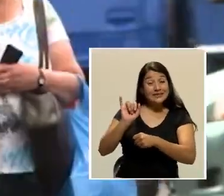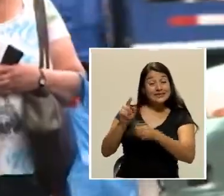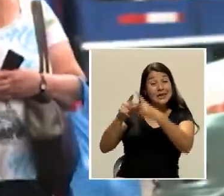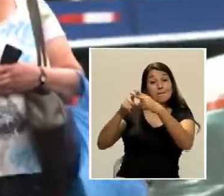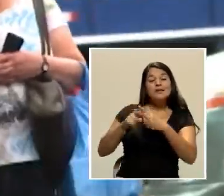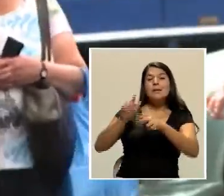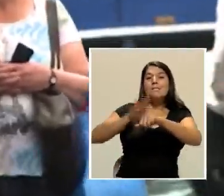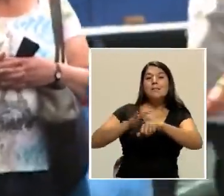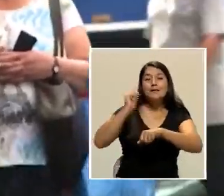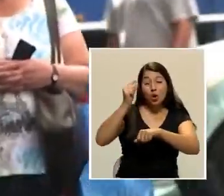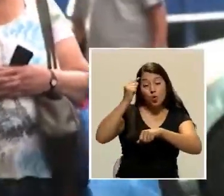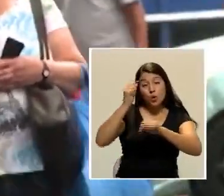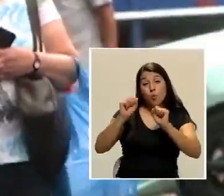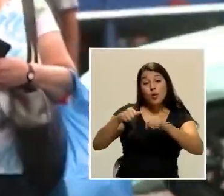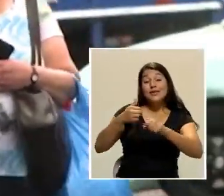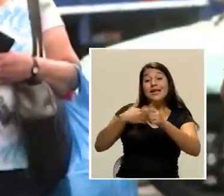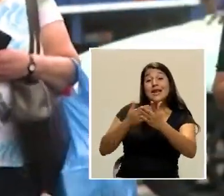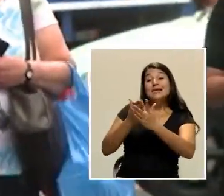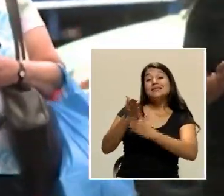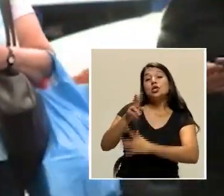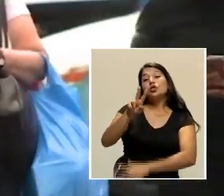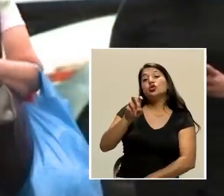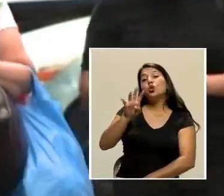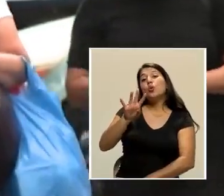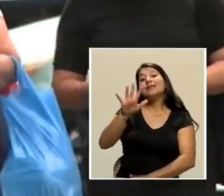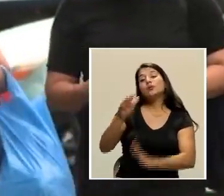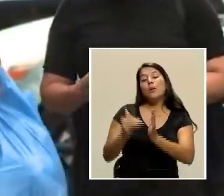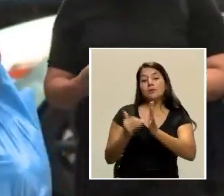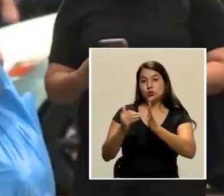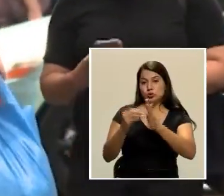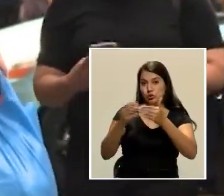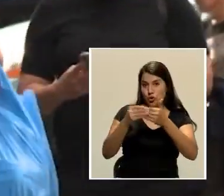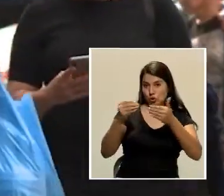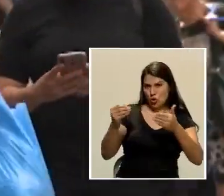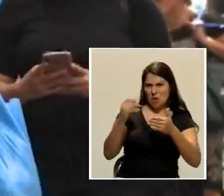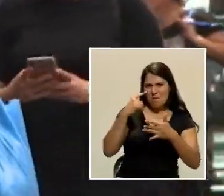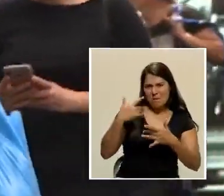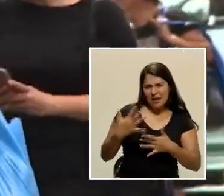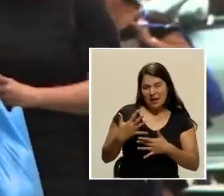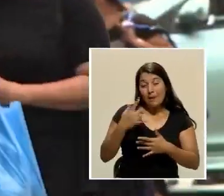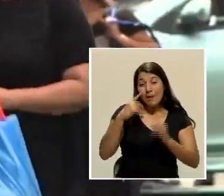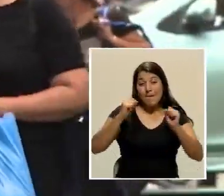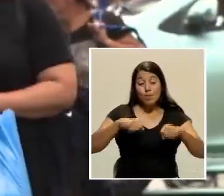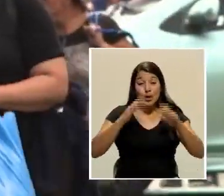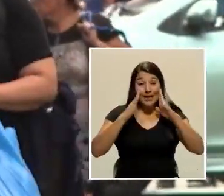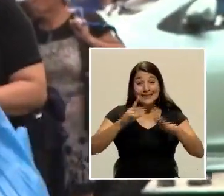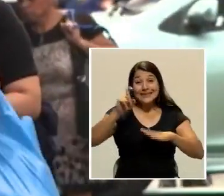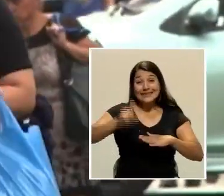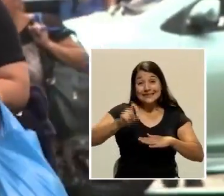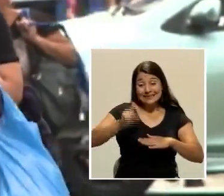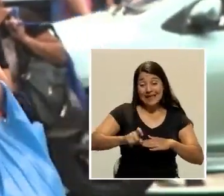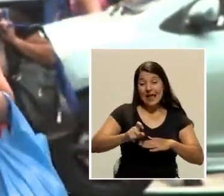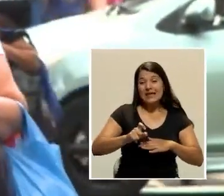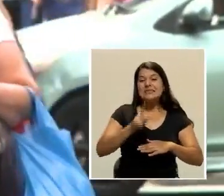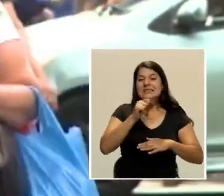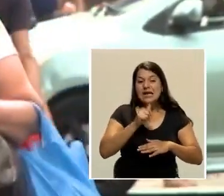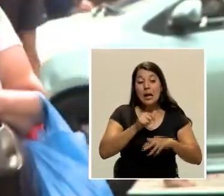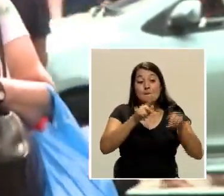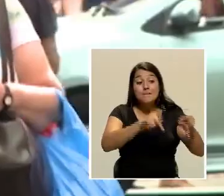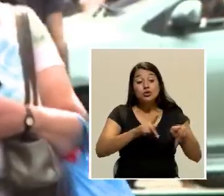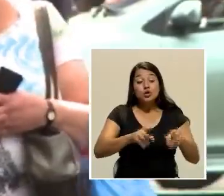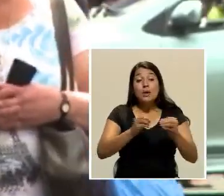vez encadenan y reactivan otros sectores de la economía. La negociación del trámite del préstamo con el BID lo ha venido liderando